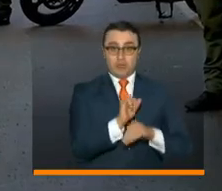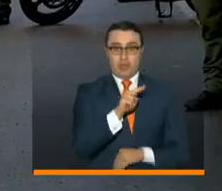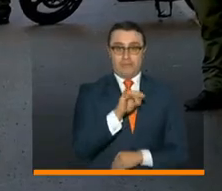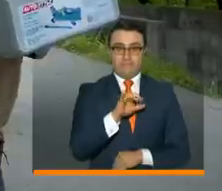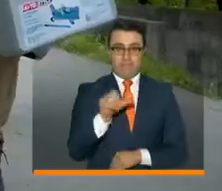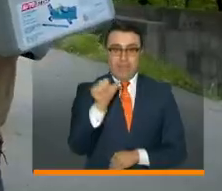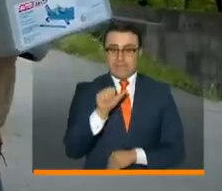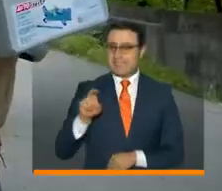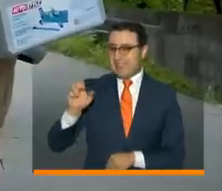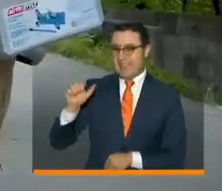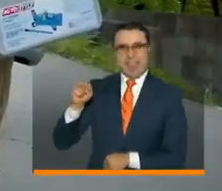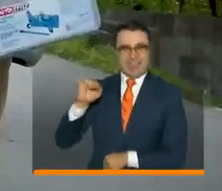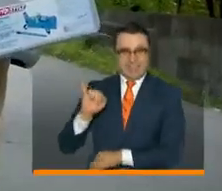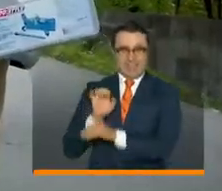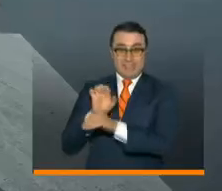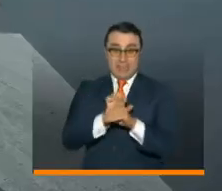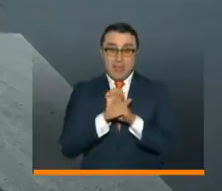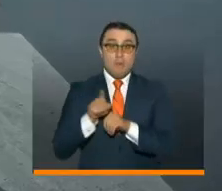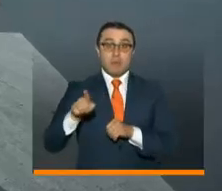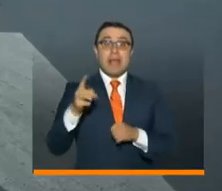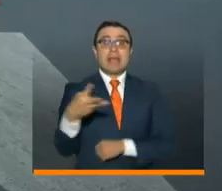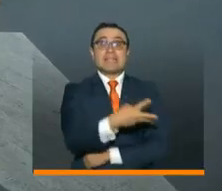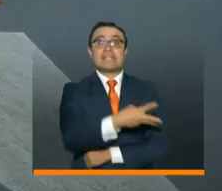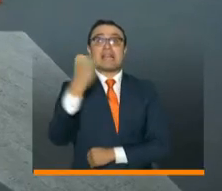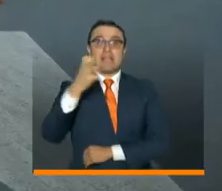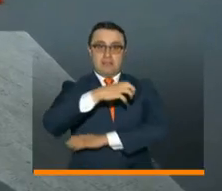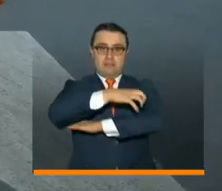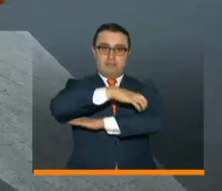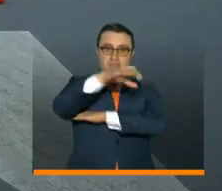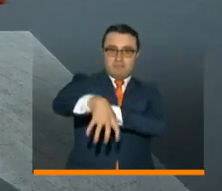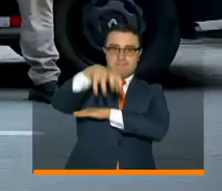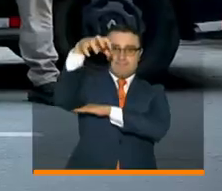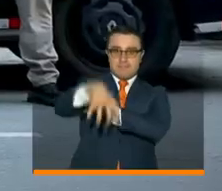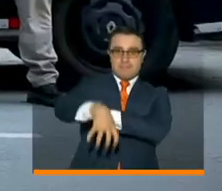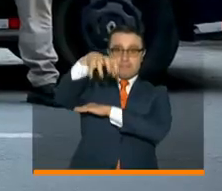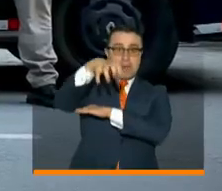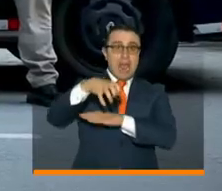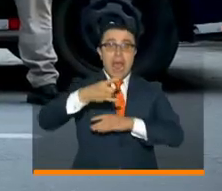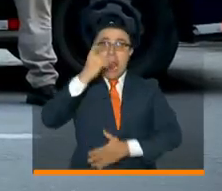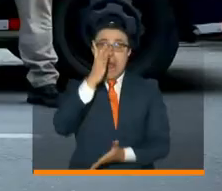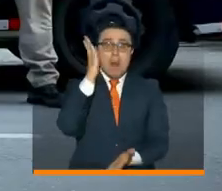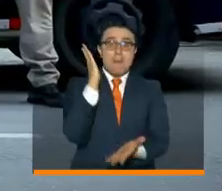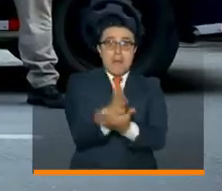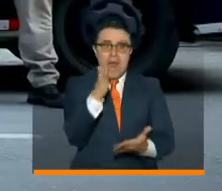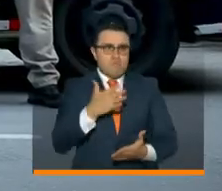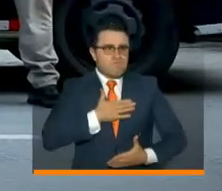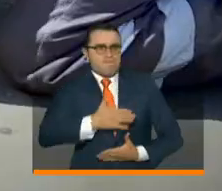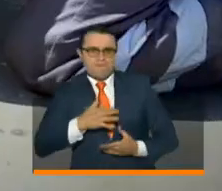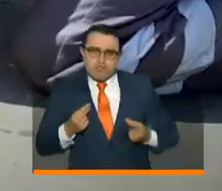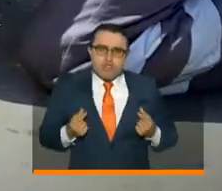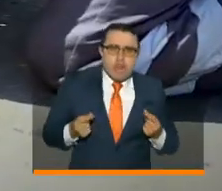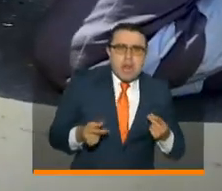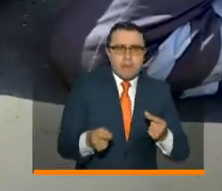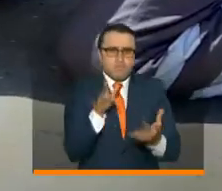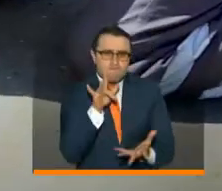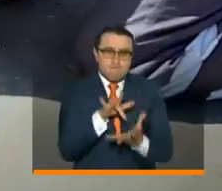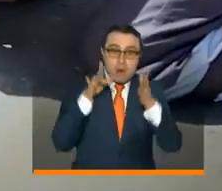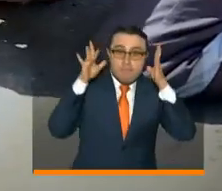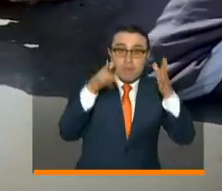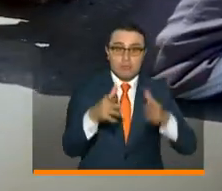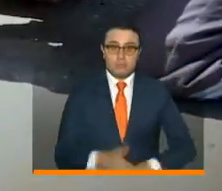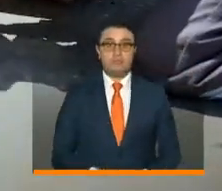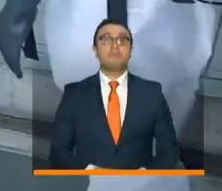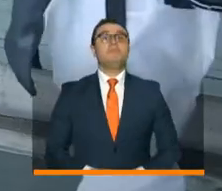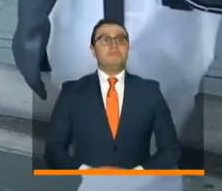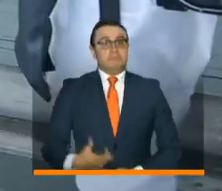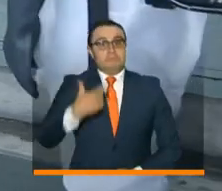se dispondrá de 300 máquinas amarillas disponibles para atender las eventualidades en las vías nacionales. Recuerde que